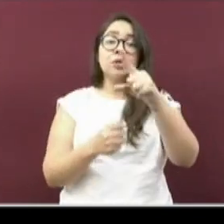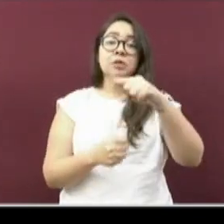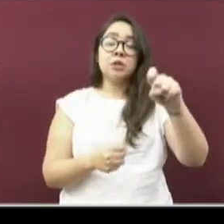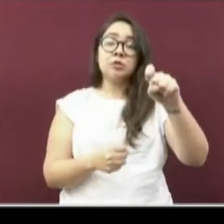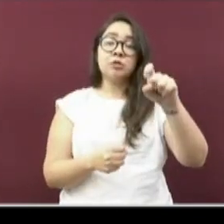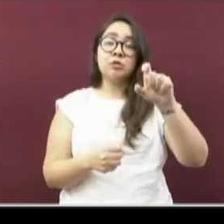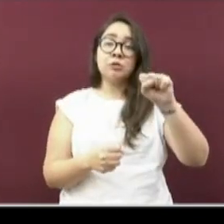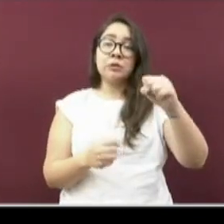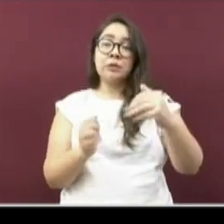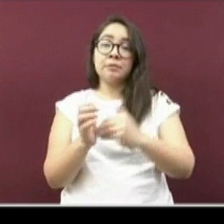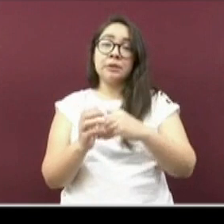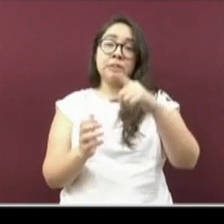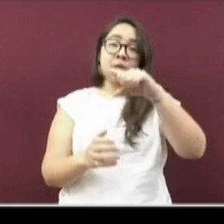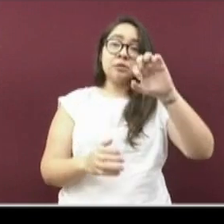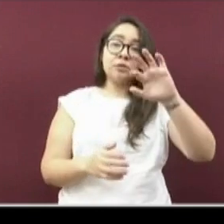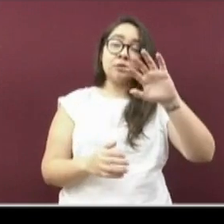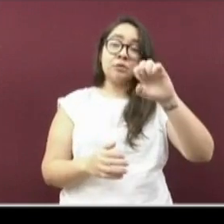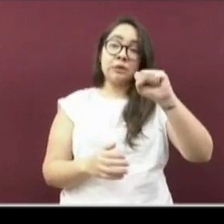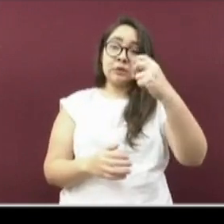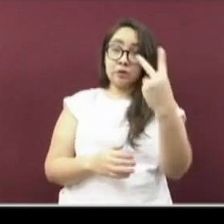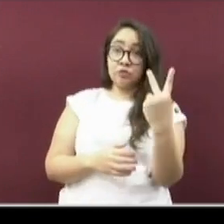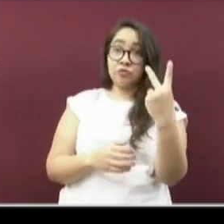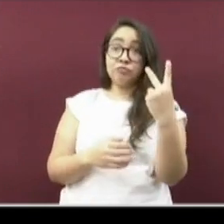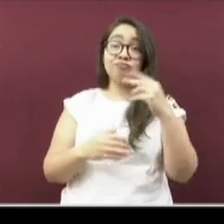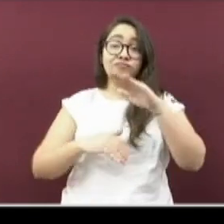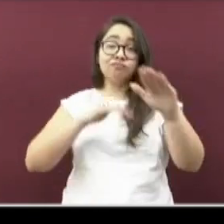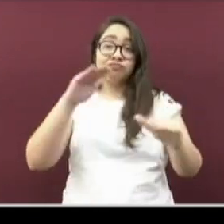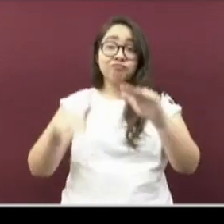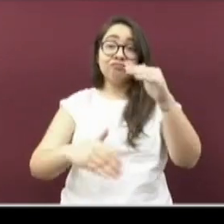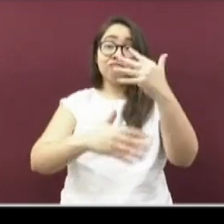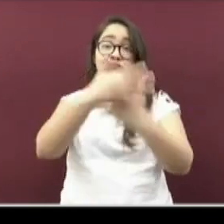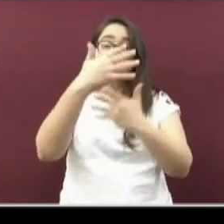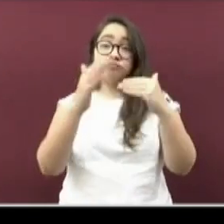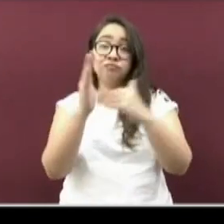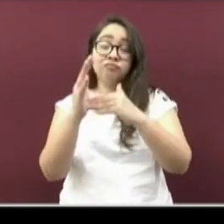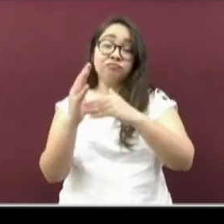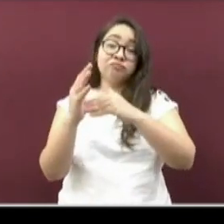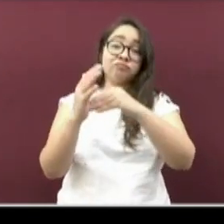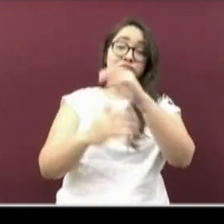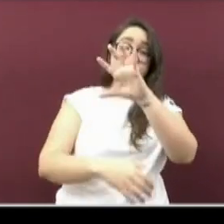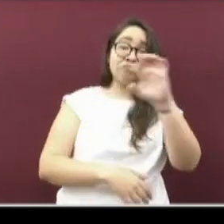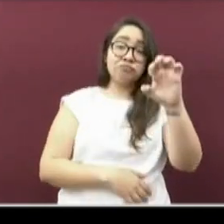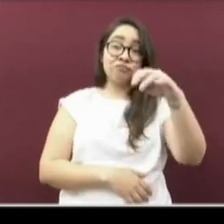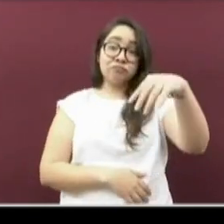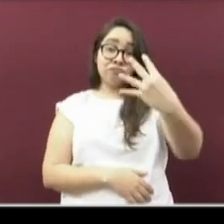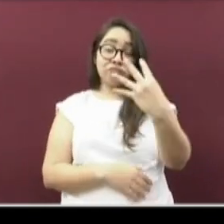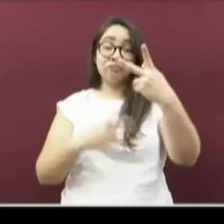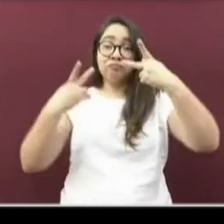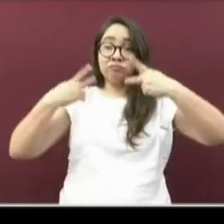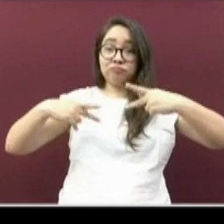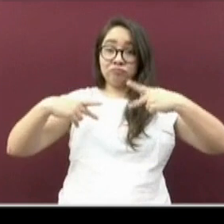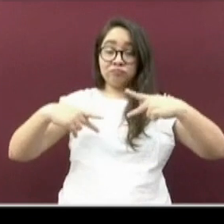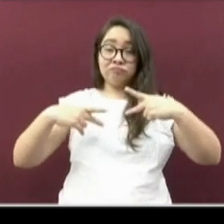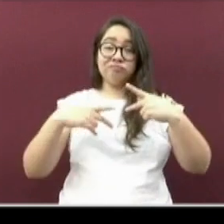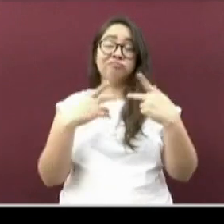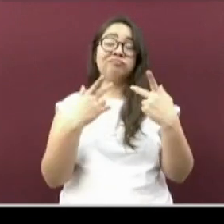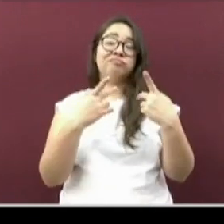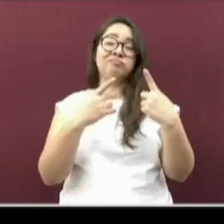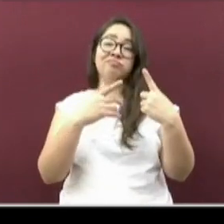160.152. Y han fallecido 15.514 enfermos residentes de las